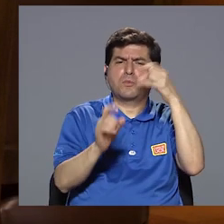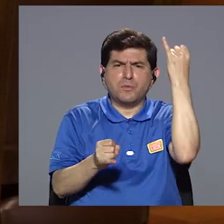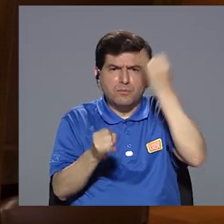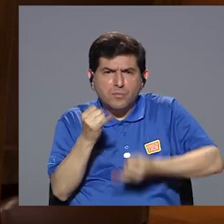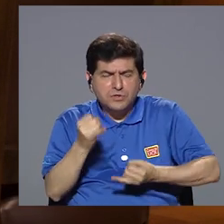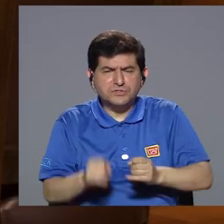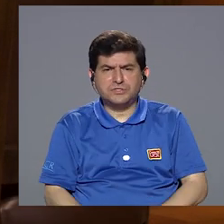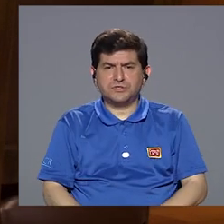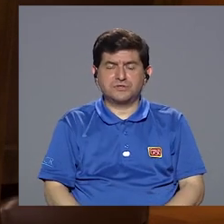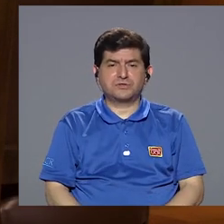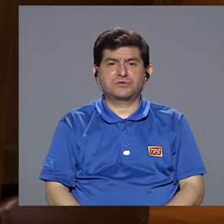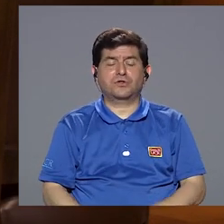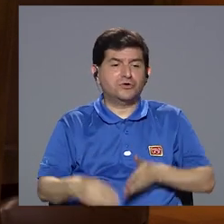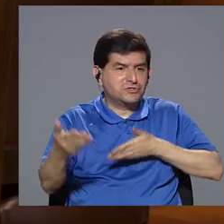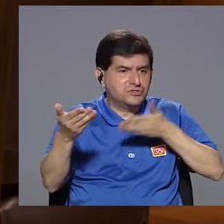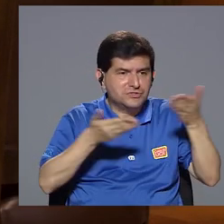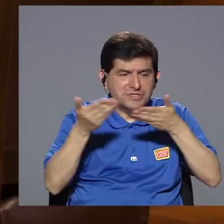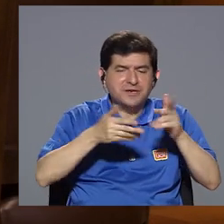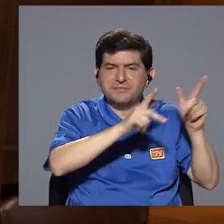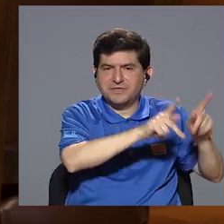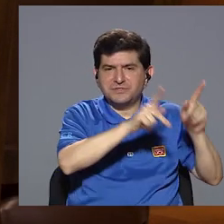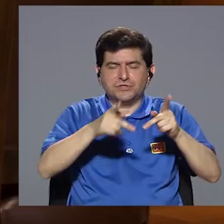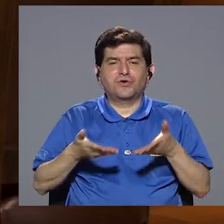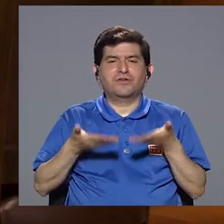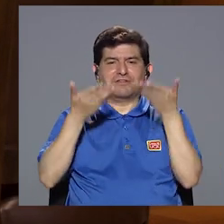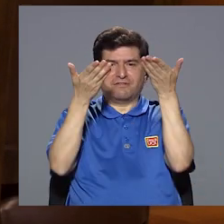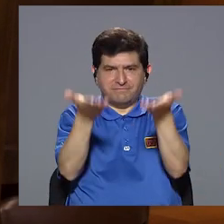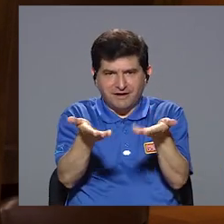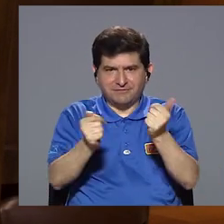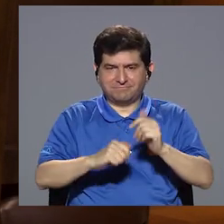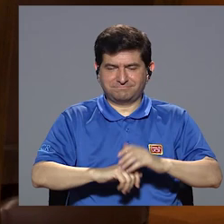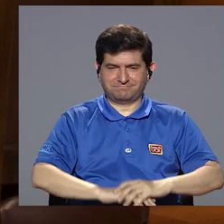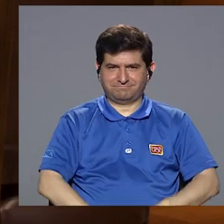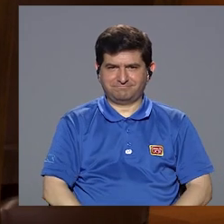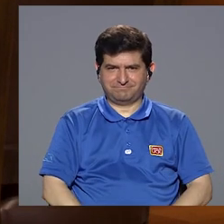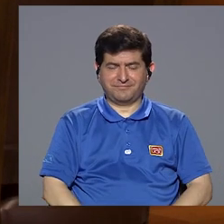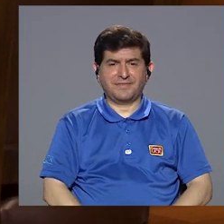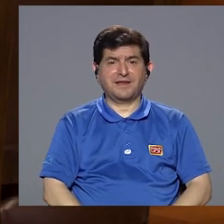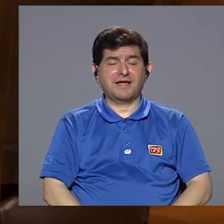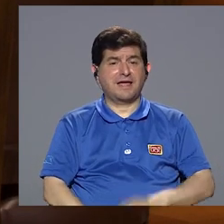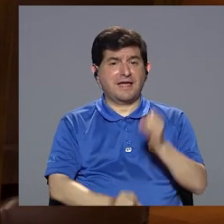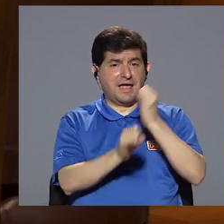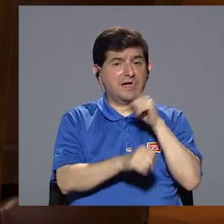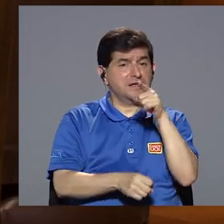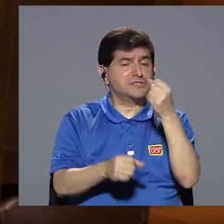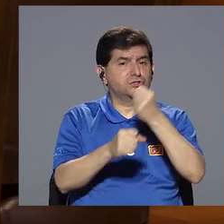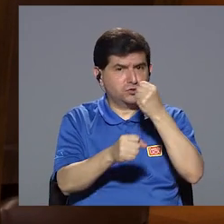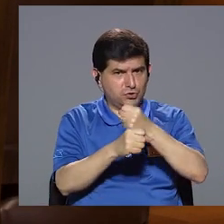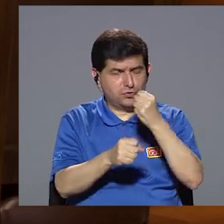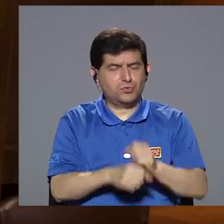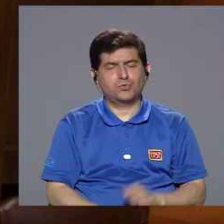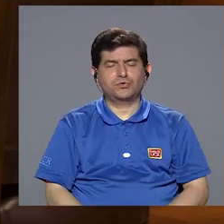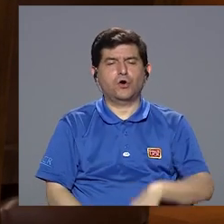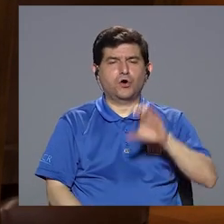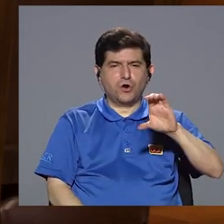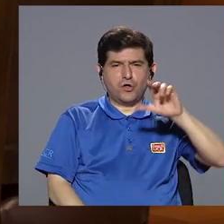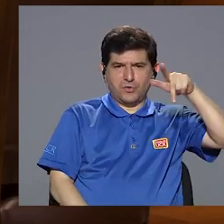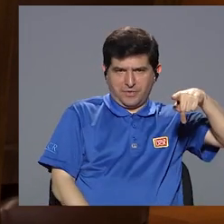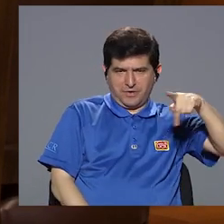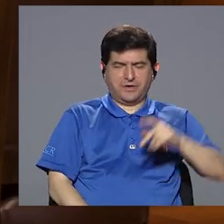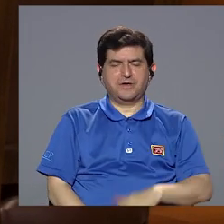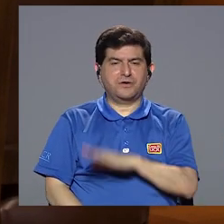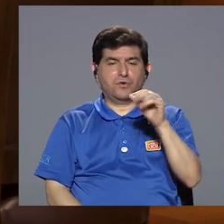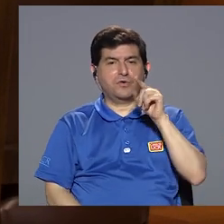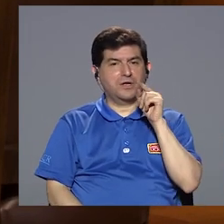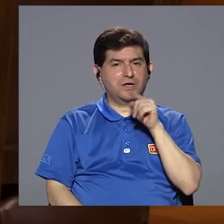el servirle más a las personas en el instituto donde trabajas en instituto clodomiro